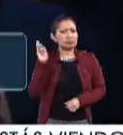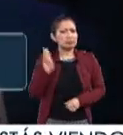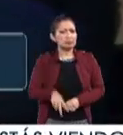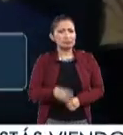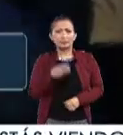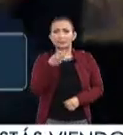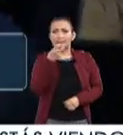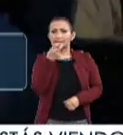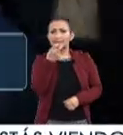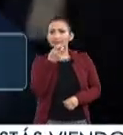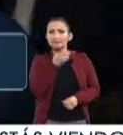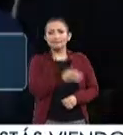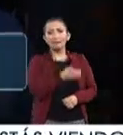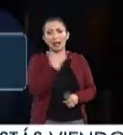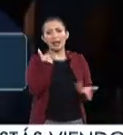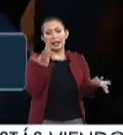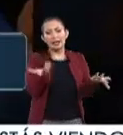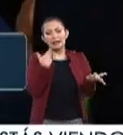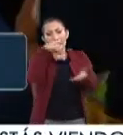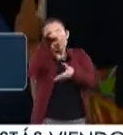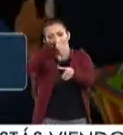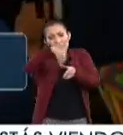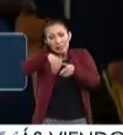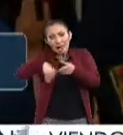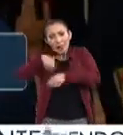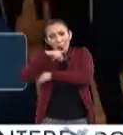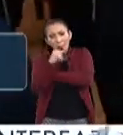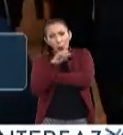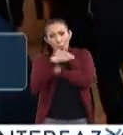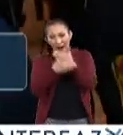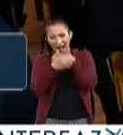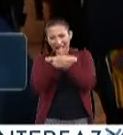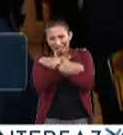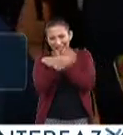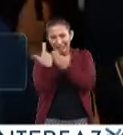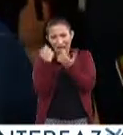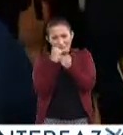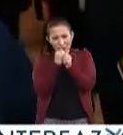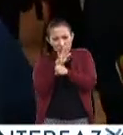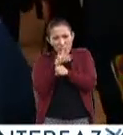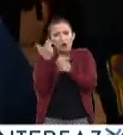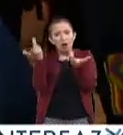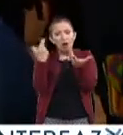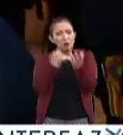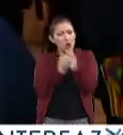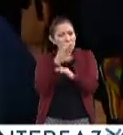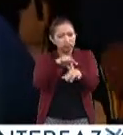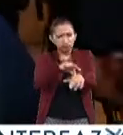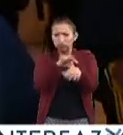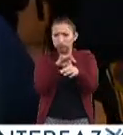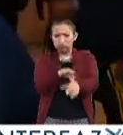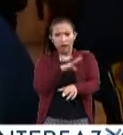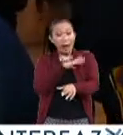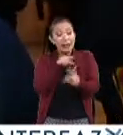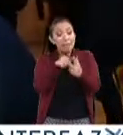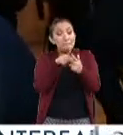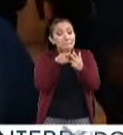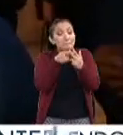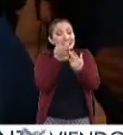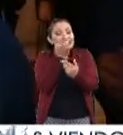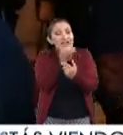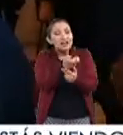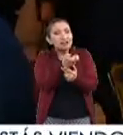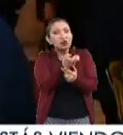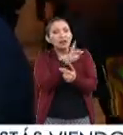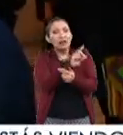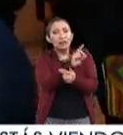Definitivamente este repositorio está vivo, actuante. Este es el inicio,